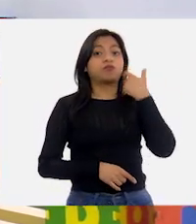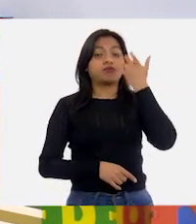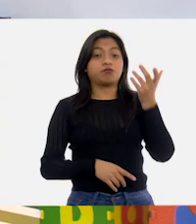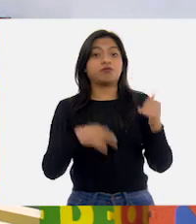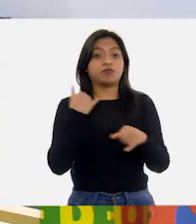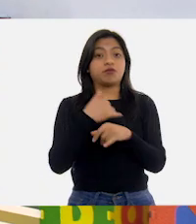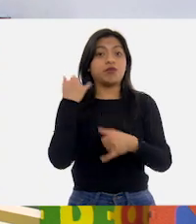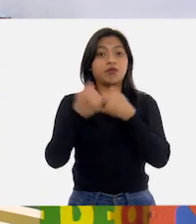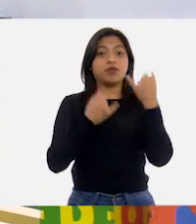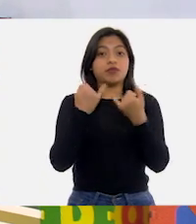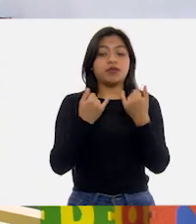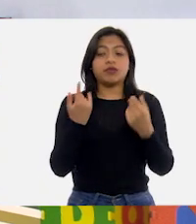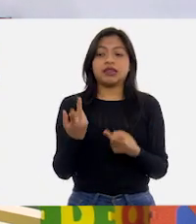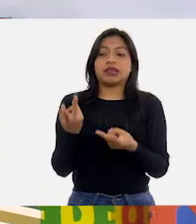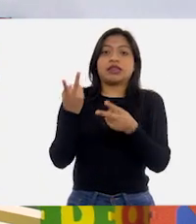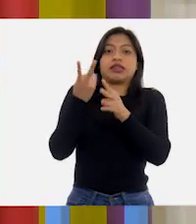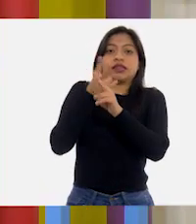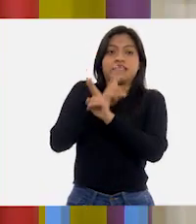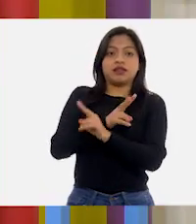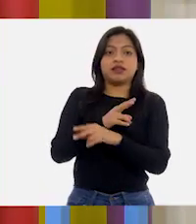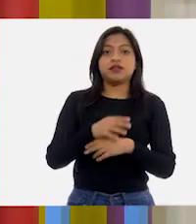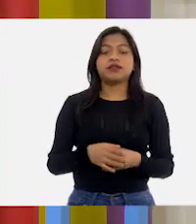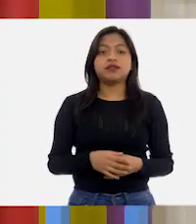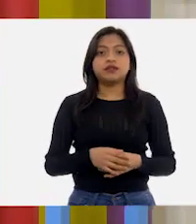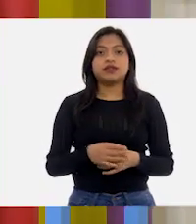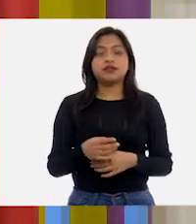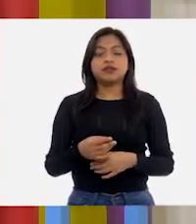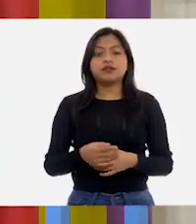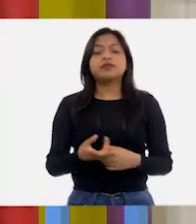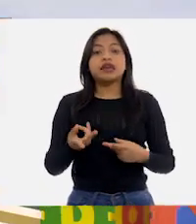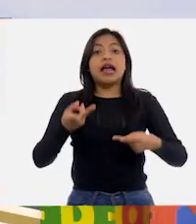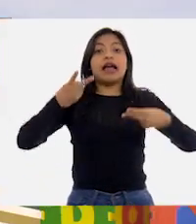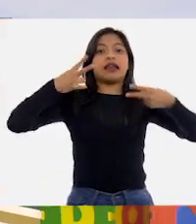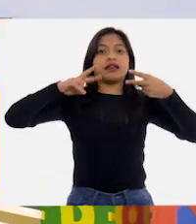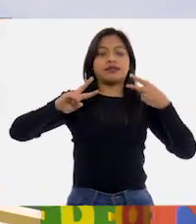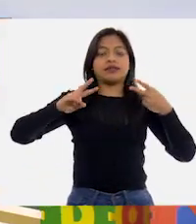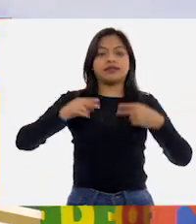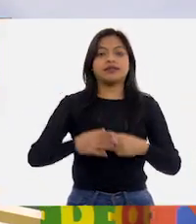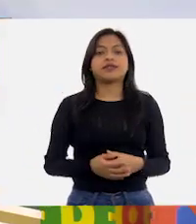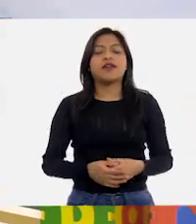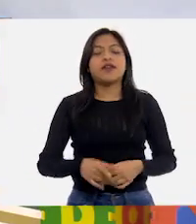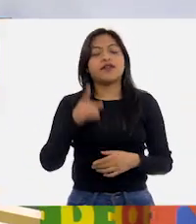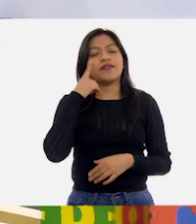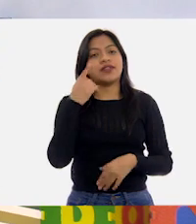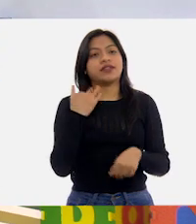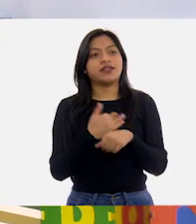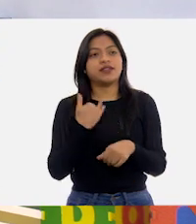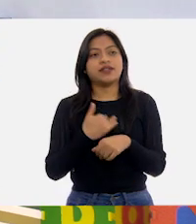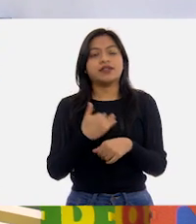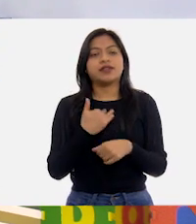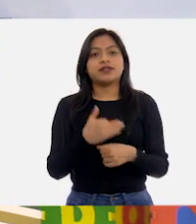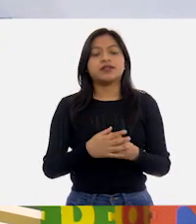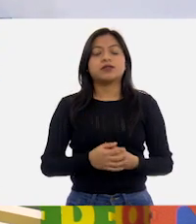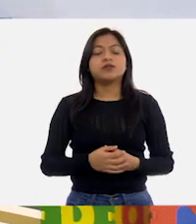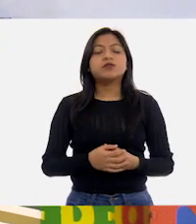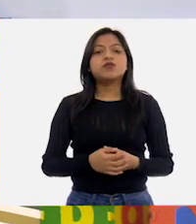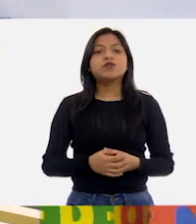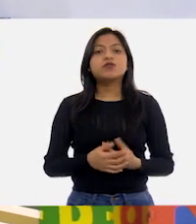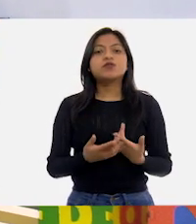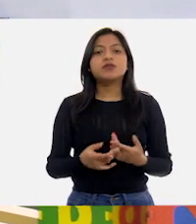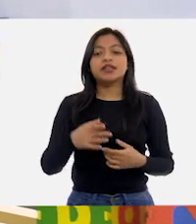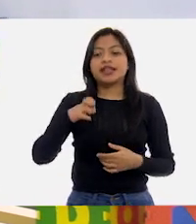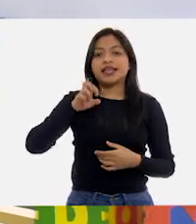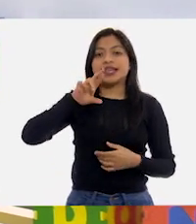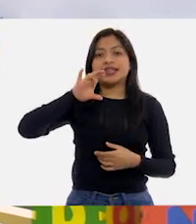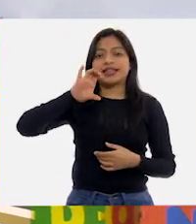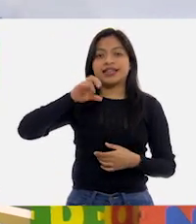ahora jugamos a intercambiar papeles? No, ¿en serio? Para nada más vamos a poner aquí en jaque a